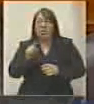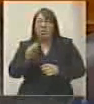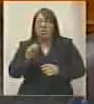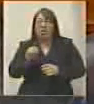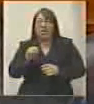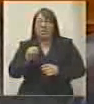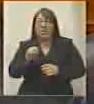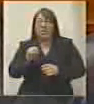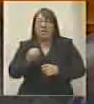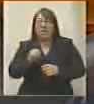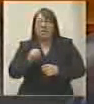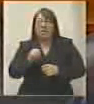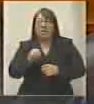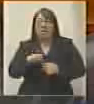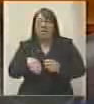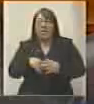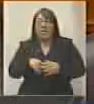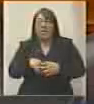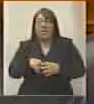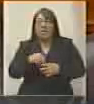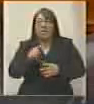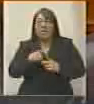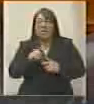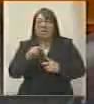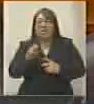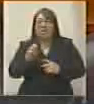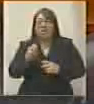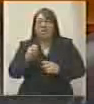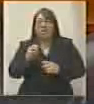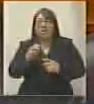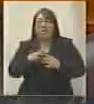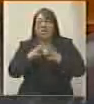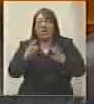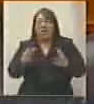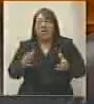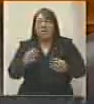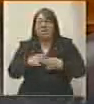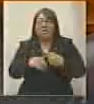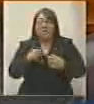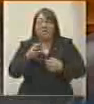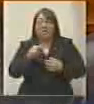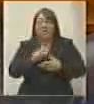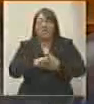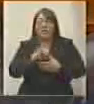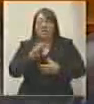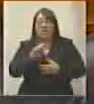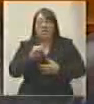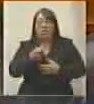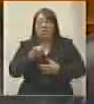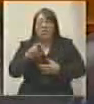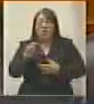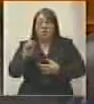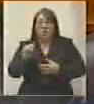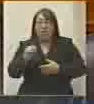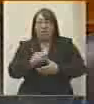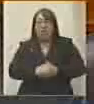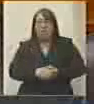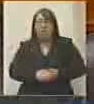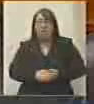PE-1N, de desviación Tambo Grande, Platillos, Pachas, Chulucanas, Morropón, Paltachaco,